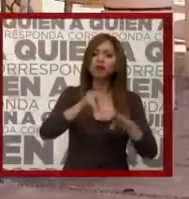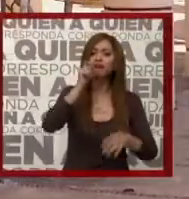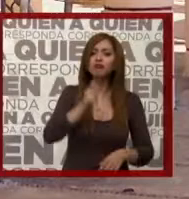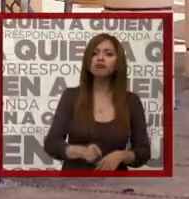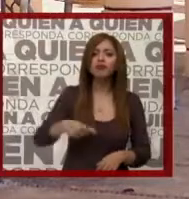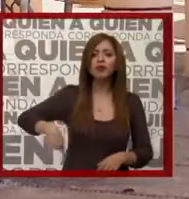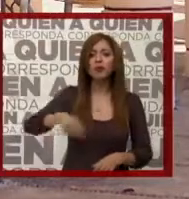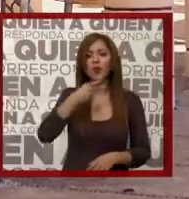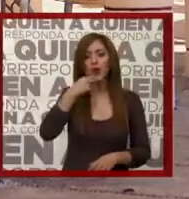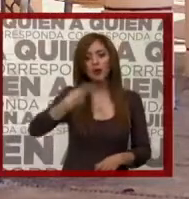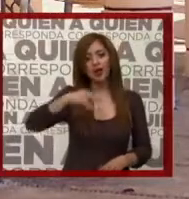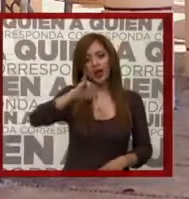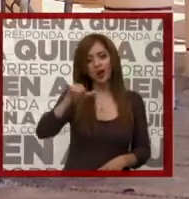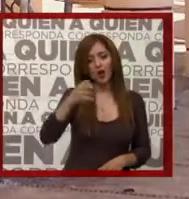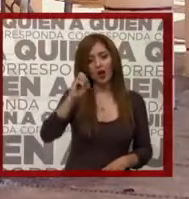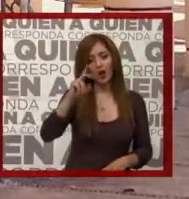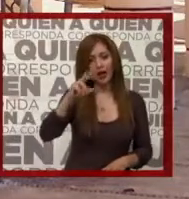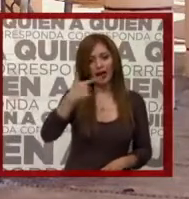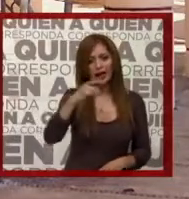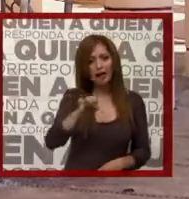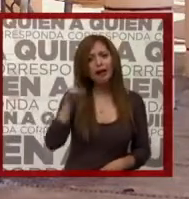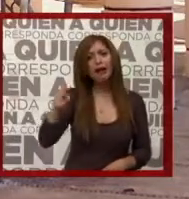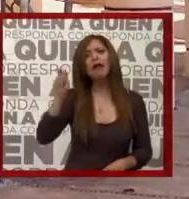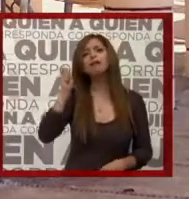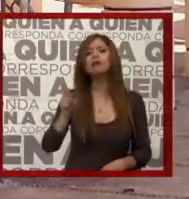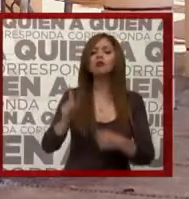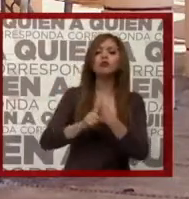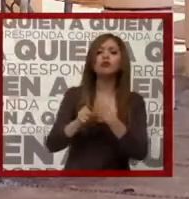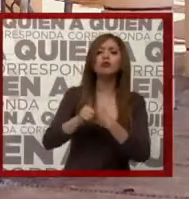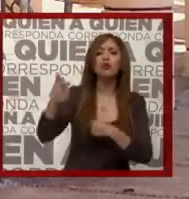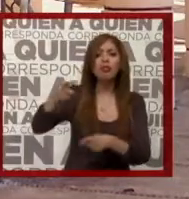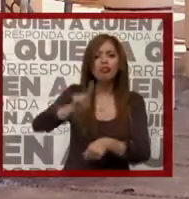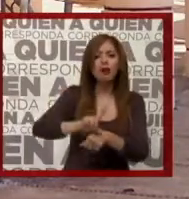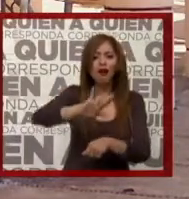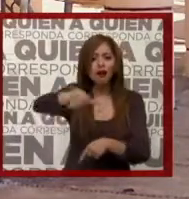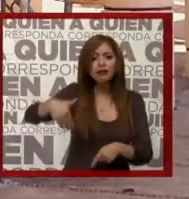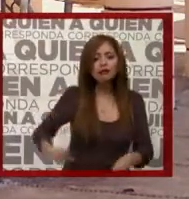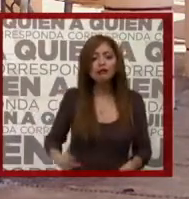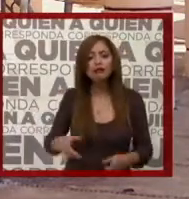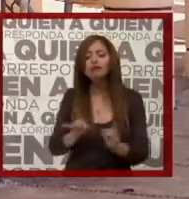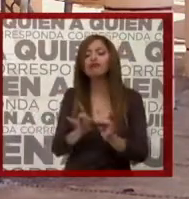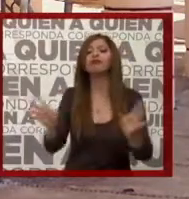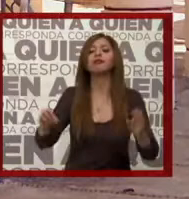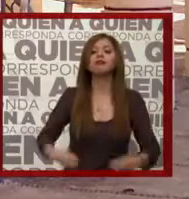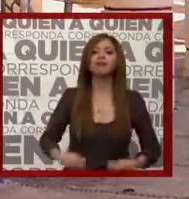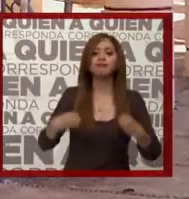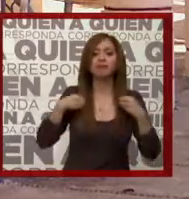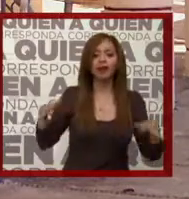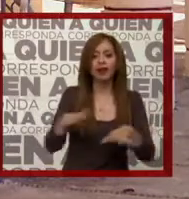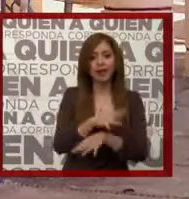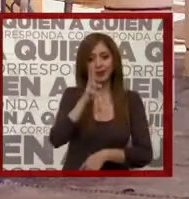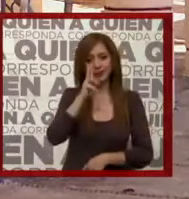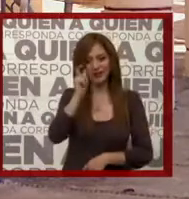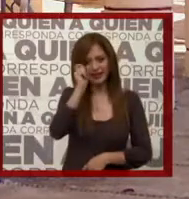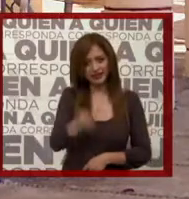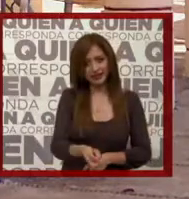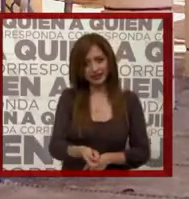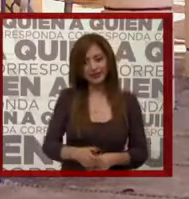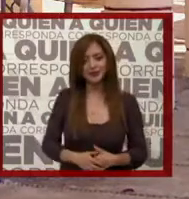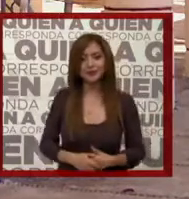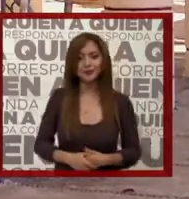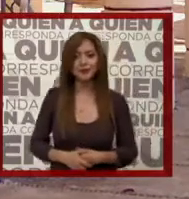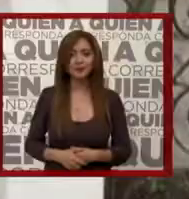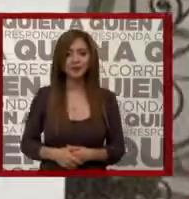la historia del señor Jorge Bacap. Él fue víctima de un trágico accidente que le cambió la vida para siempre. Vamos a conocer